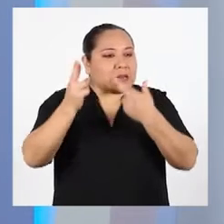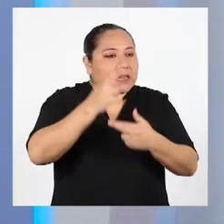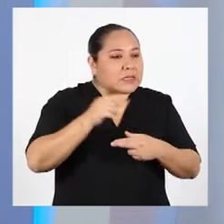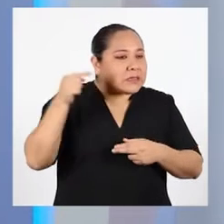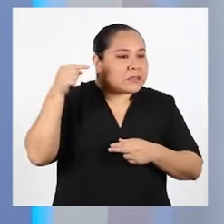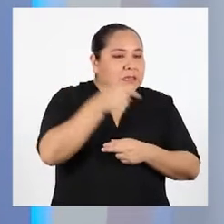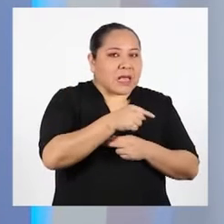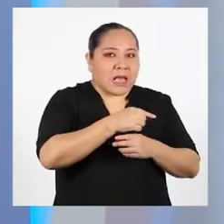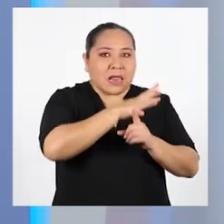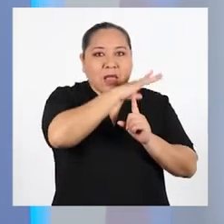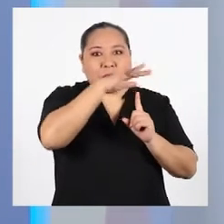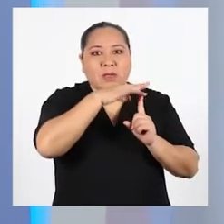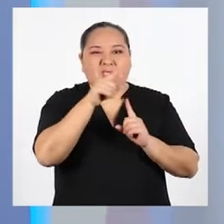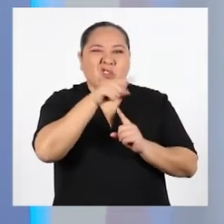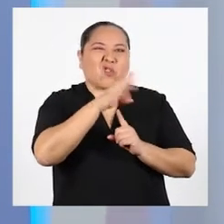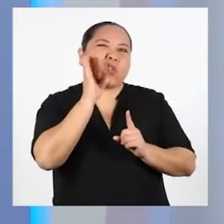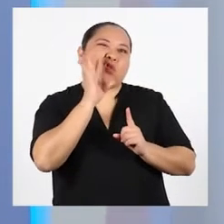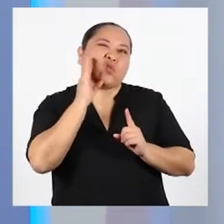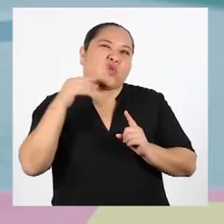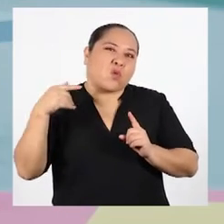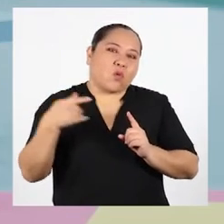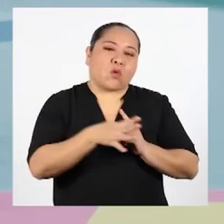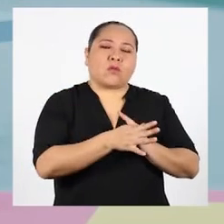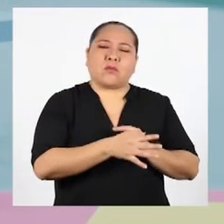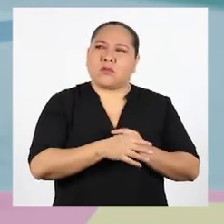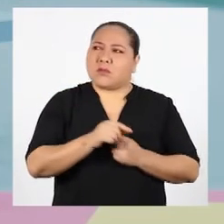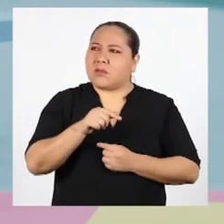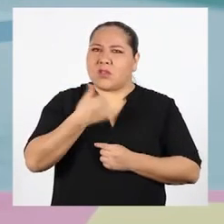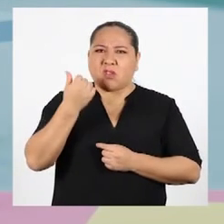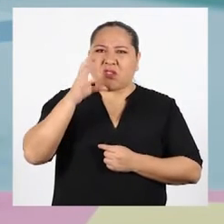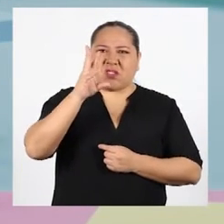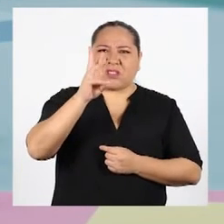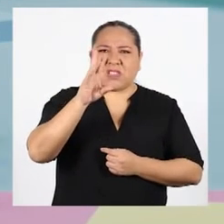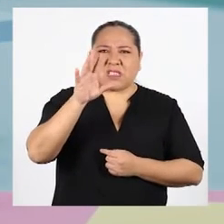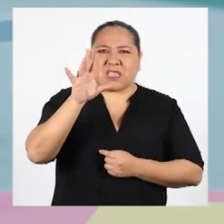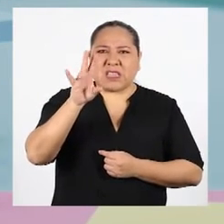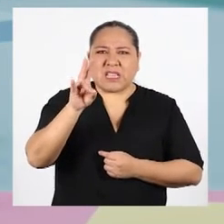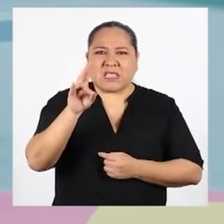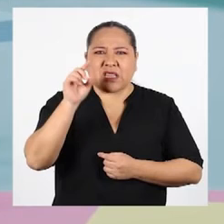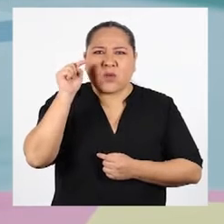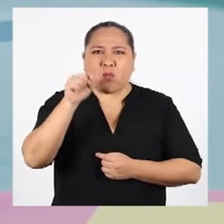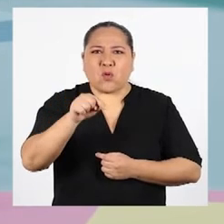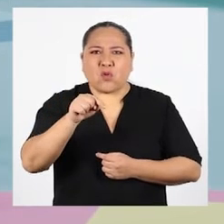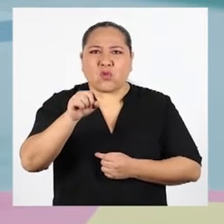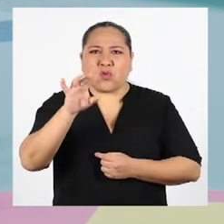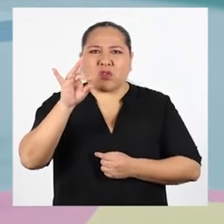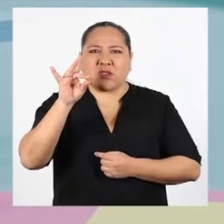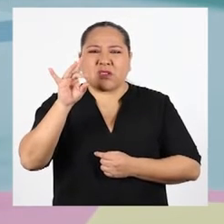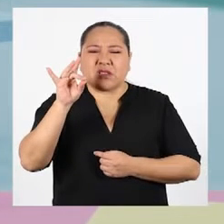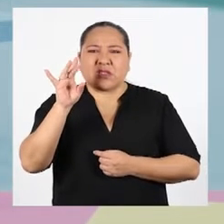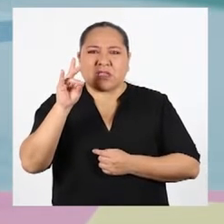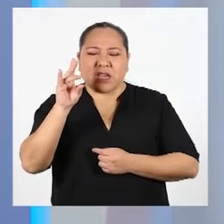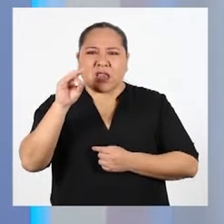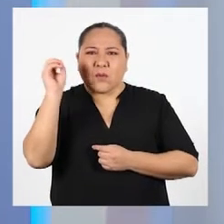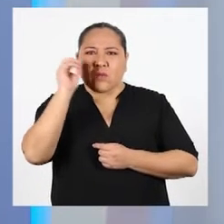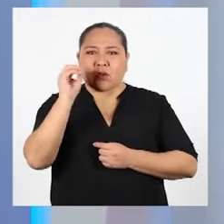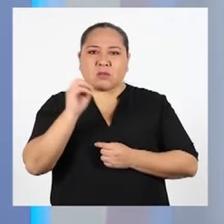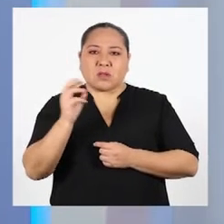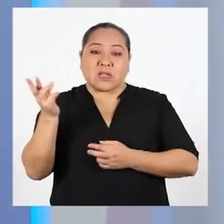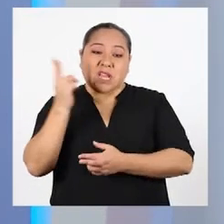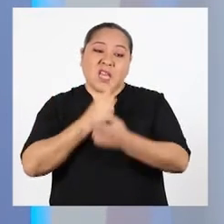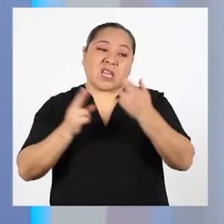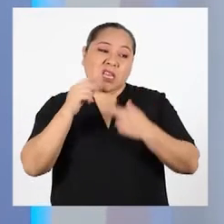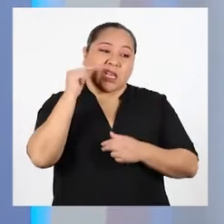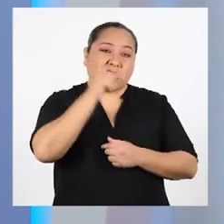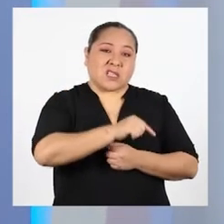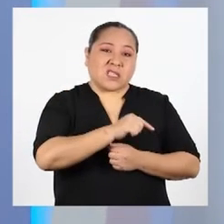al ambiente no contaminen. ¿Y el otro 67,3%? ¿Qué pasa con él? Regresa al